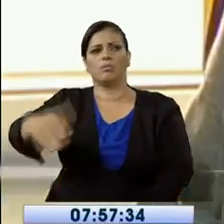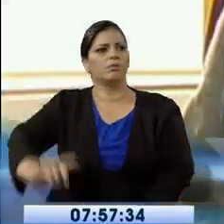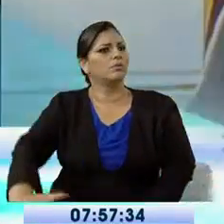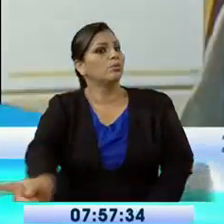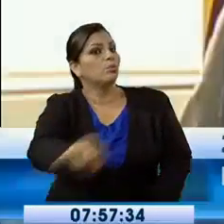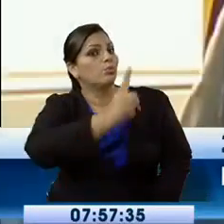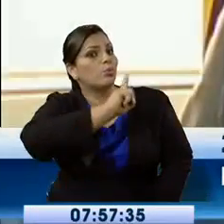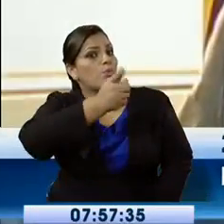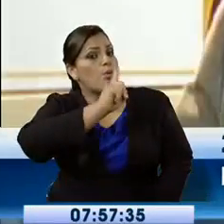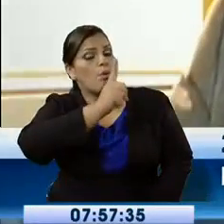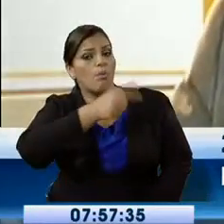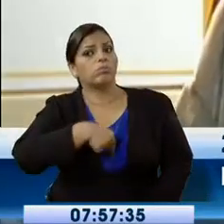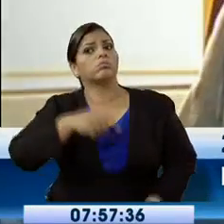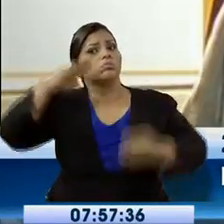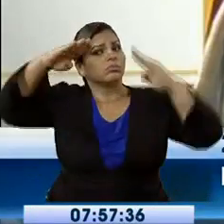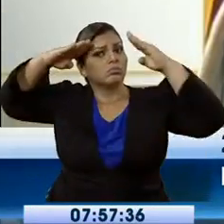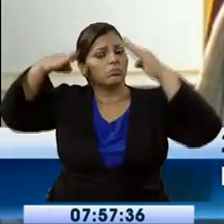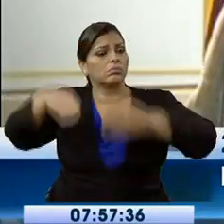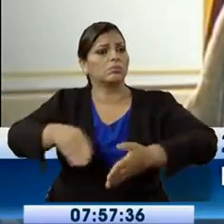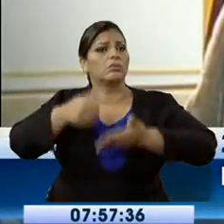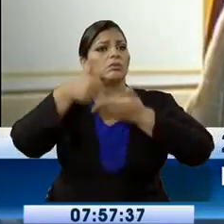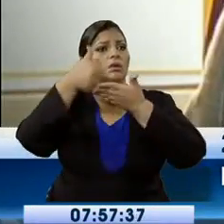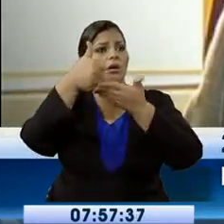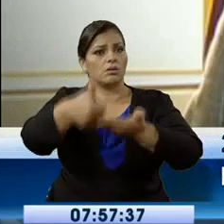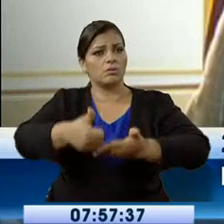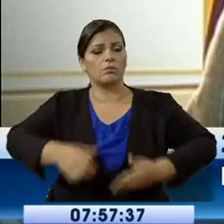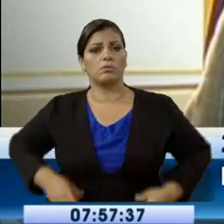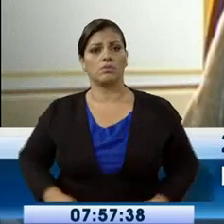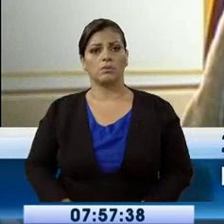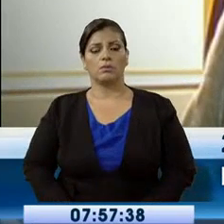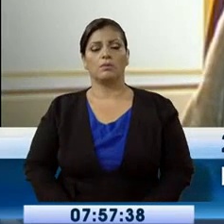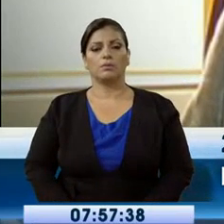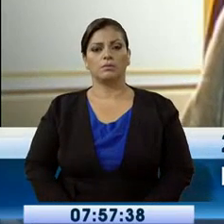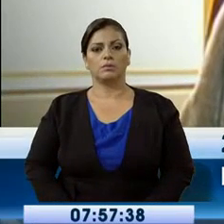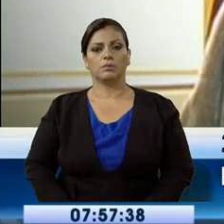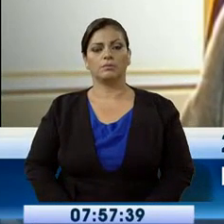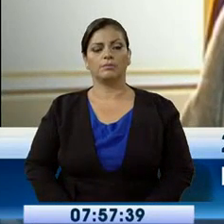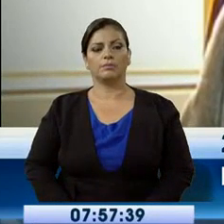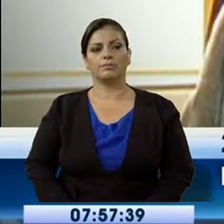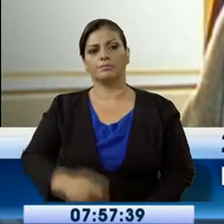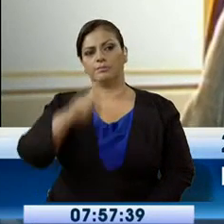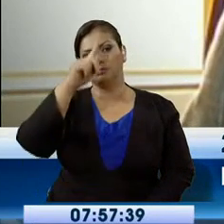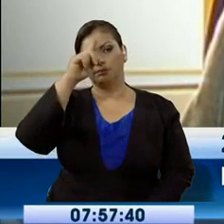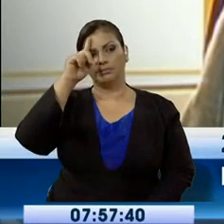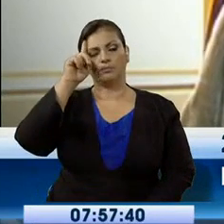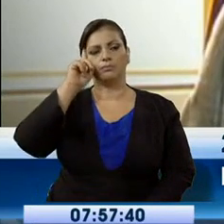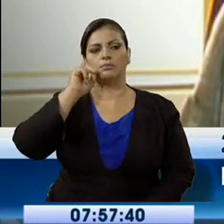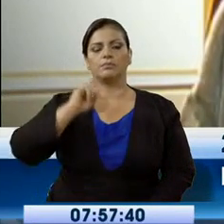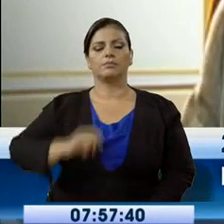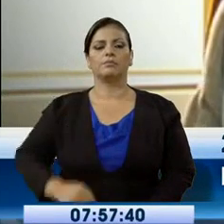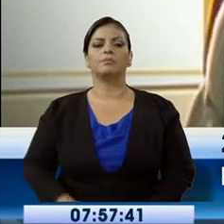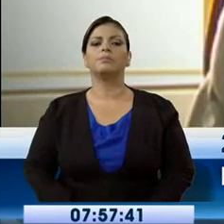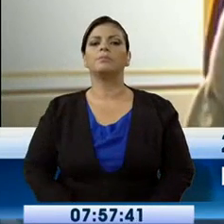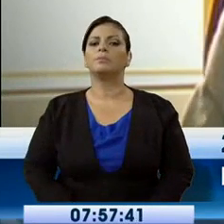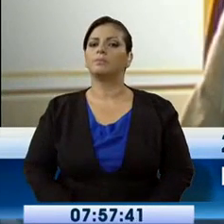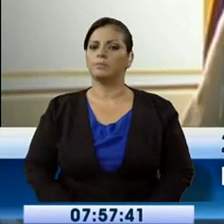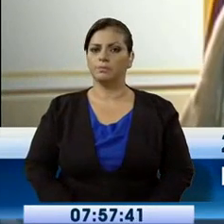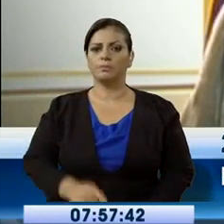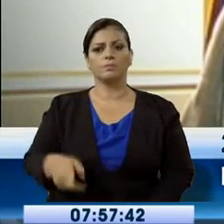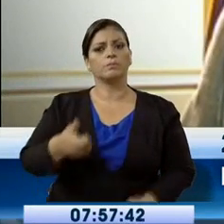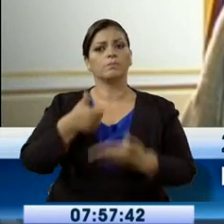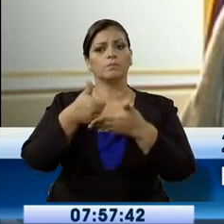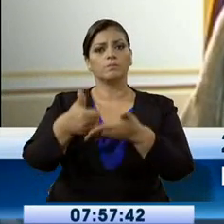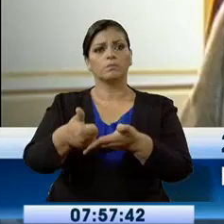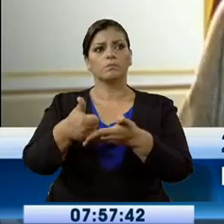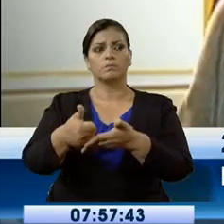motiva, ahí sí por parte nuestra, tengamos que suspender a alguna de las dializadoras, prestadoras que sí adopta una